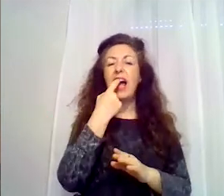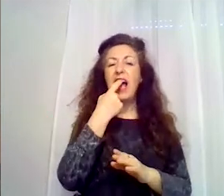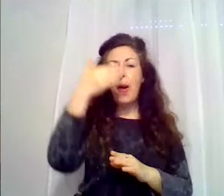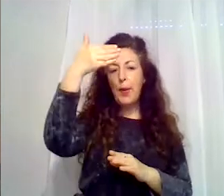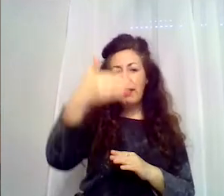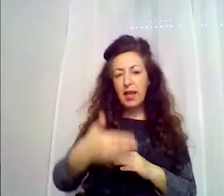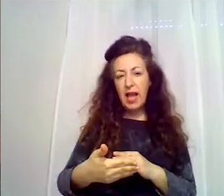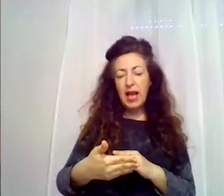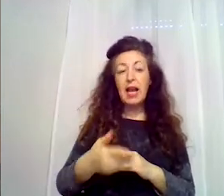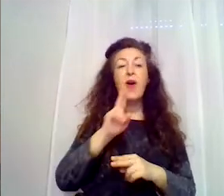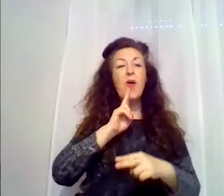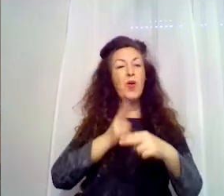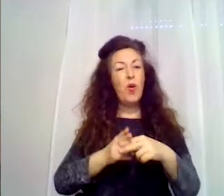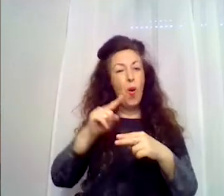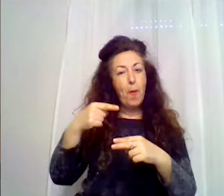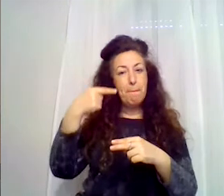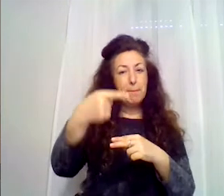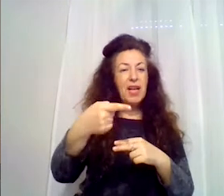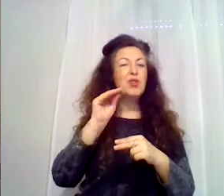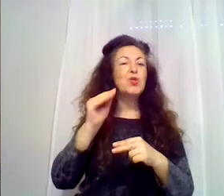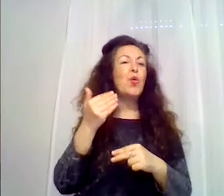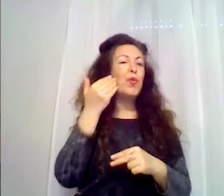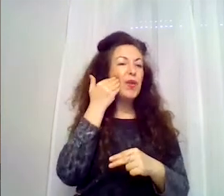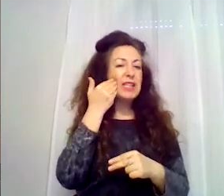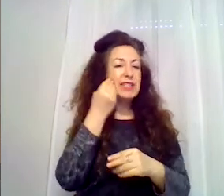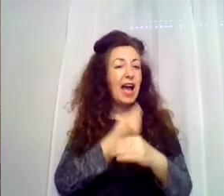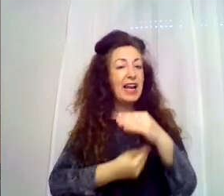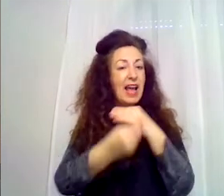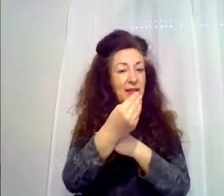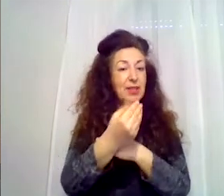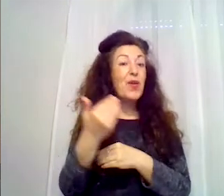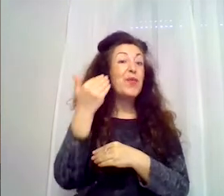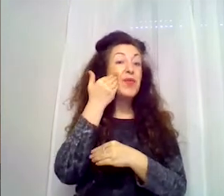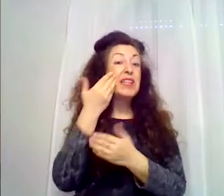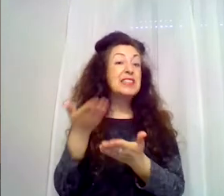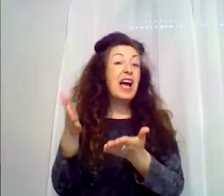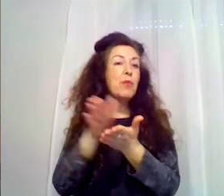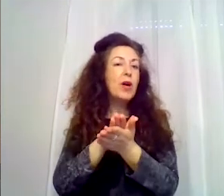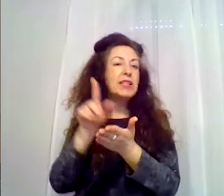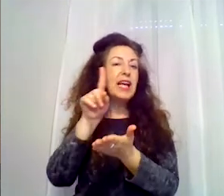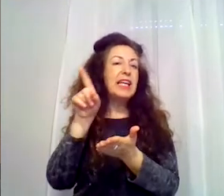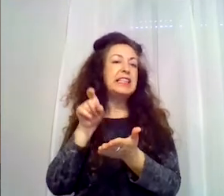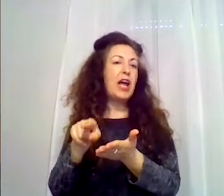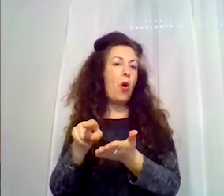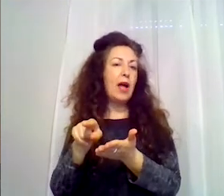este hecho lo encontramos en la abadía de Westminster, en Londres. Ahí